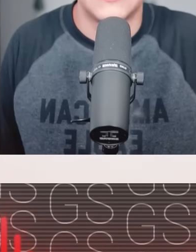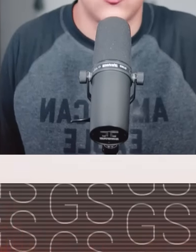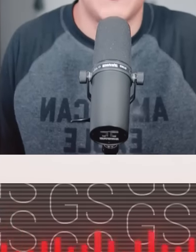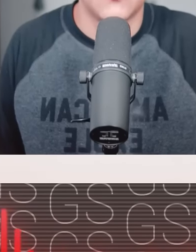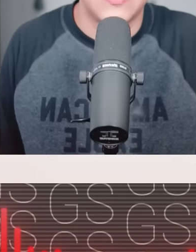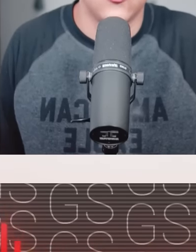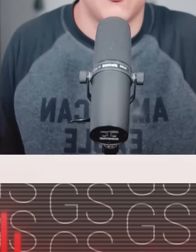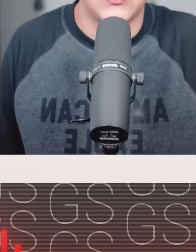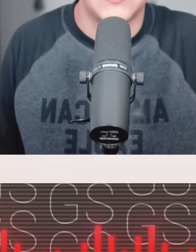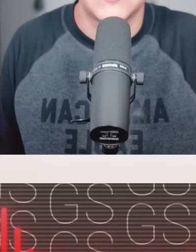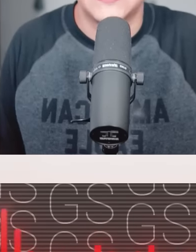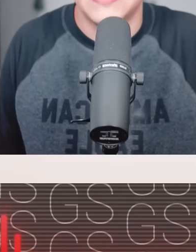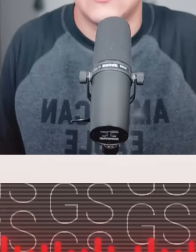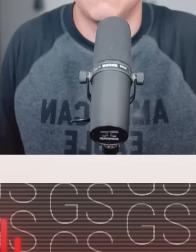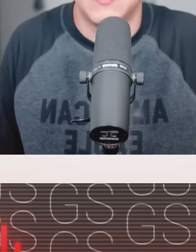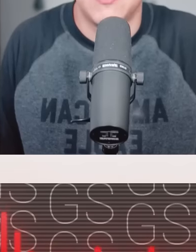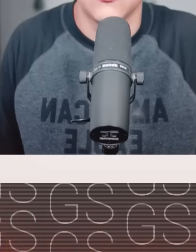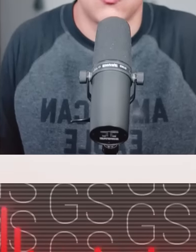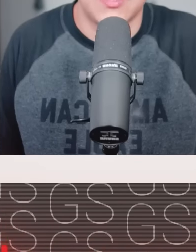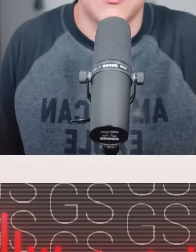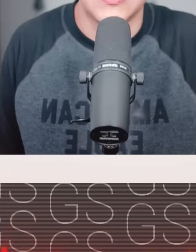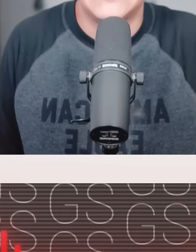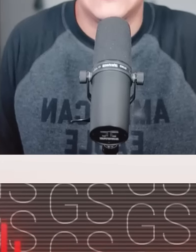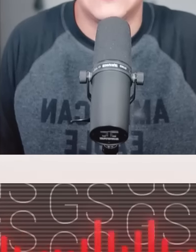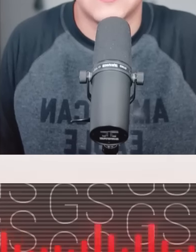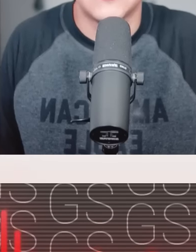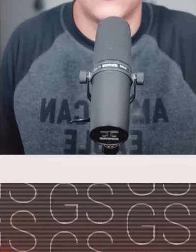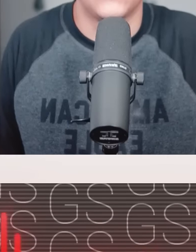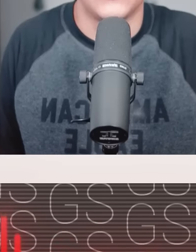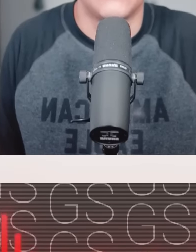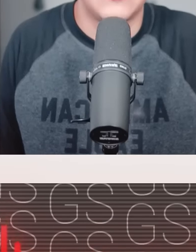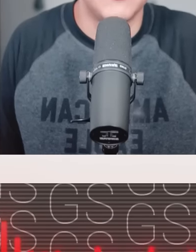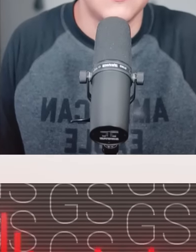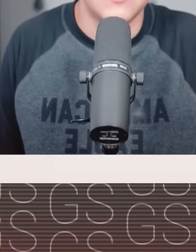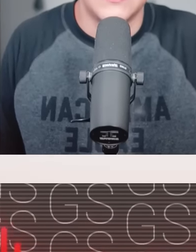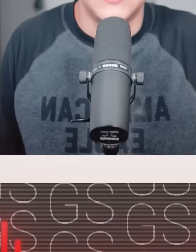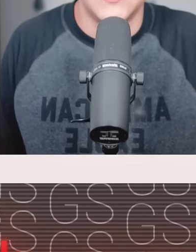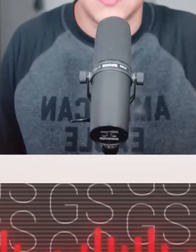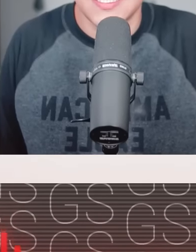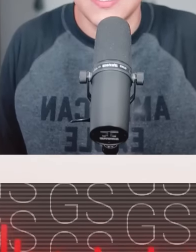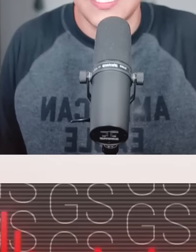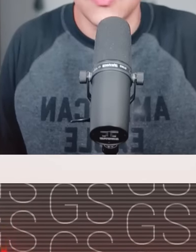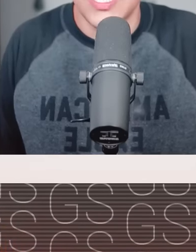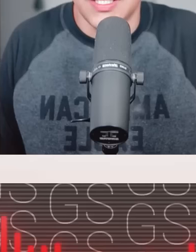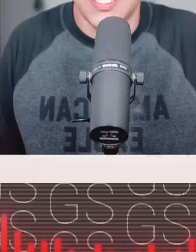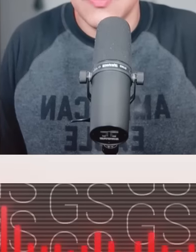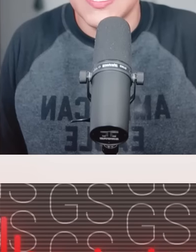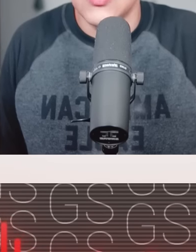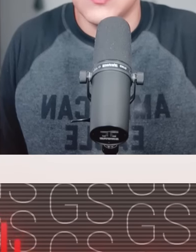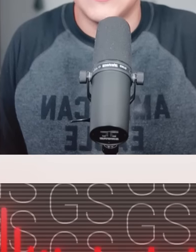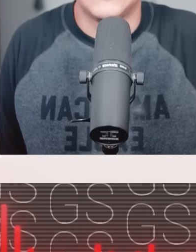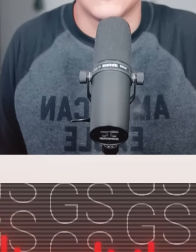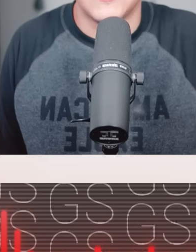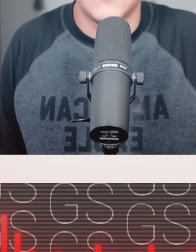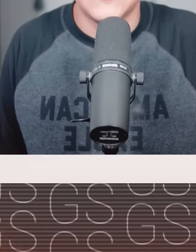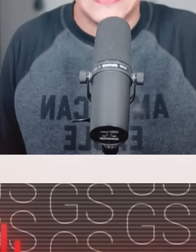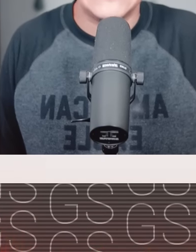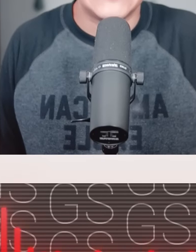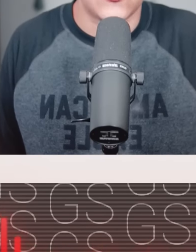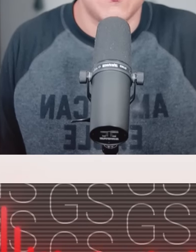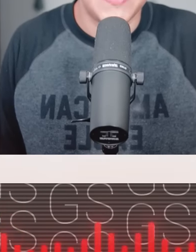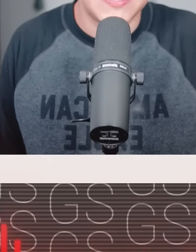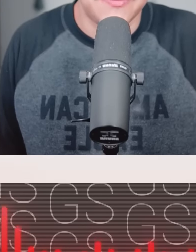presidente López Obrador por el rescate de los primeros cuerpos del desastre ocurrido en la mina. Y en este sentido, llega una señora de la tercera edad